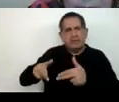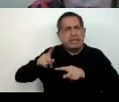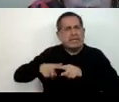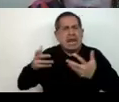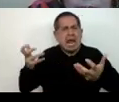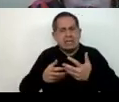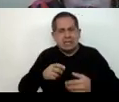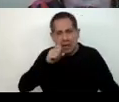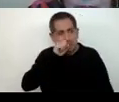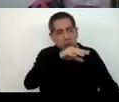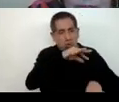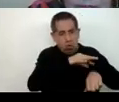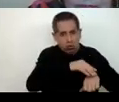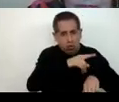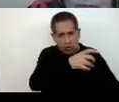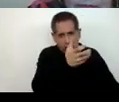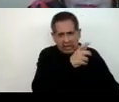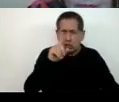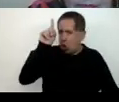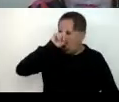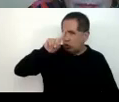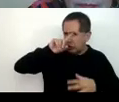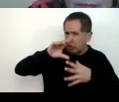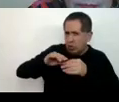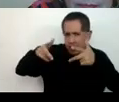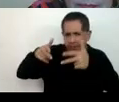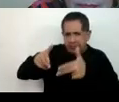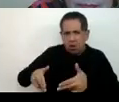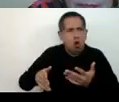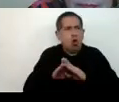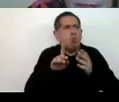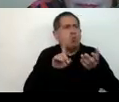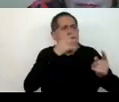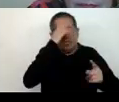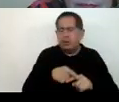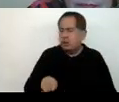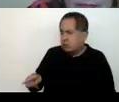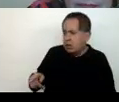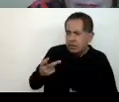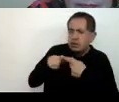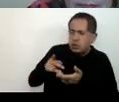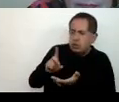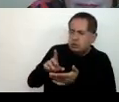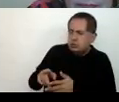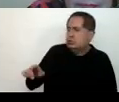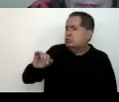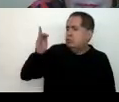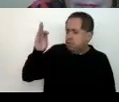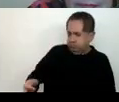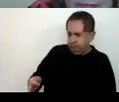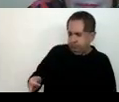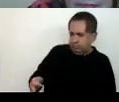propio cirujano o de qué manera el cirujano tiene la certeza de que la persona con discapacidad acepta realmente